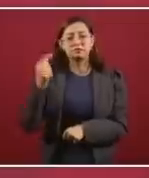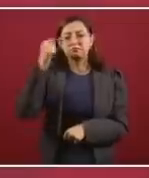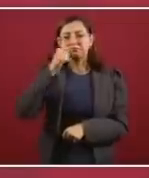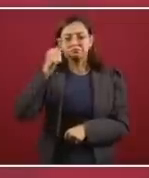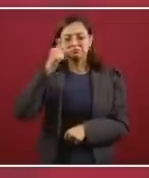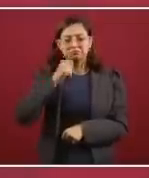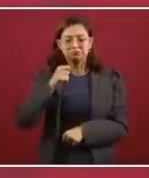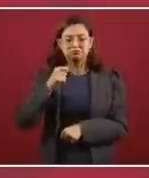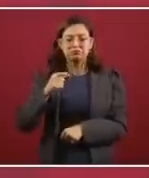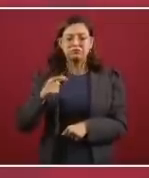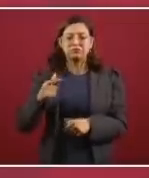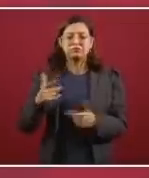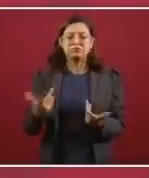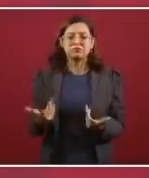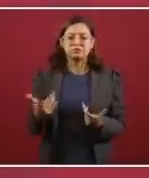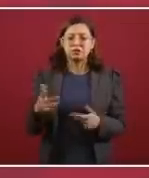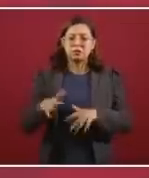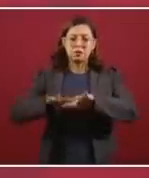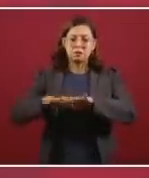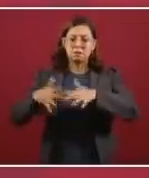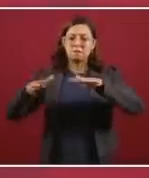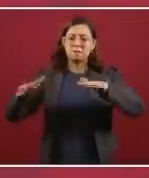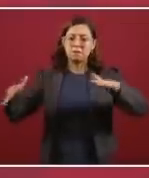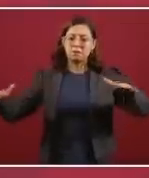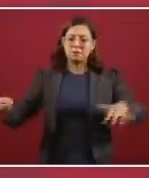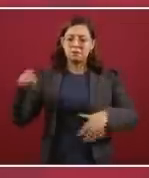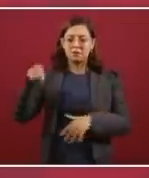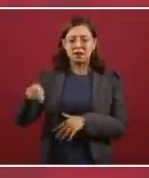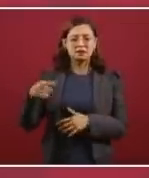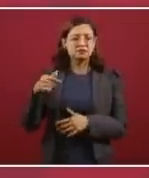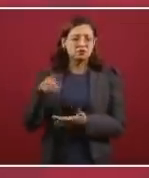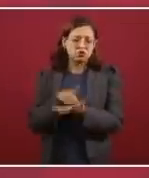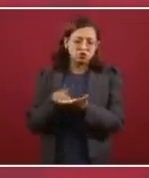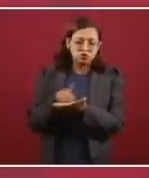tráfico en alta mar de droga